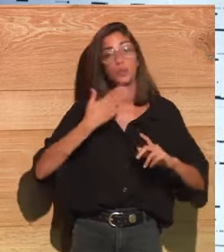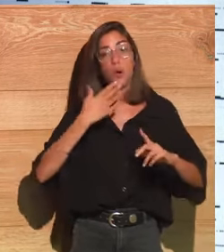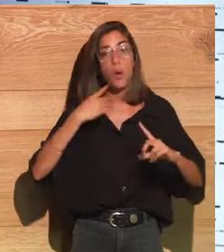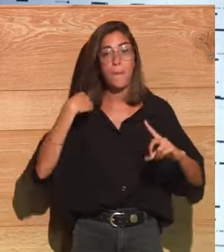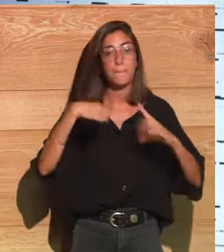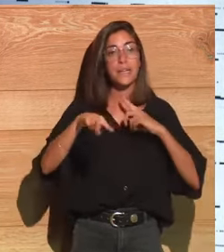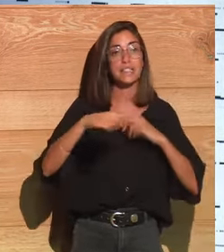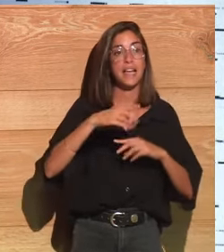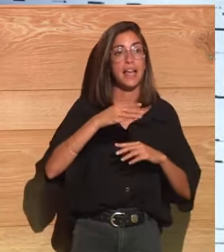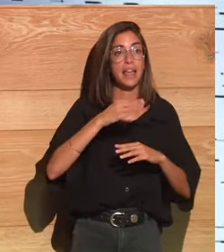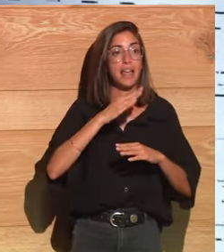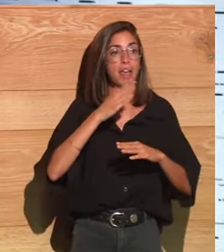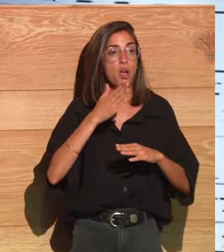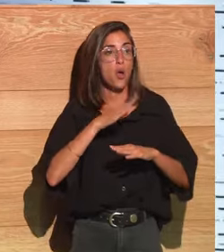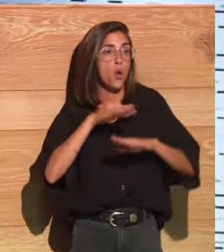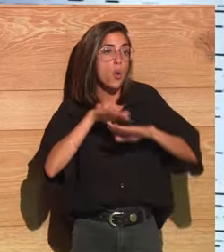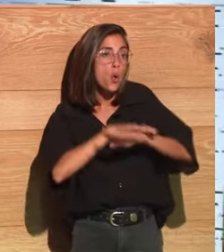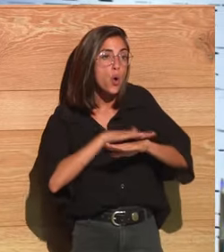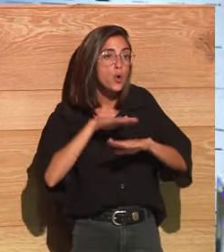consuelo